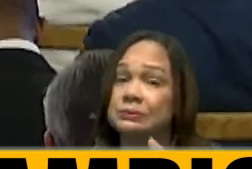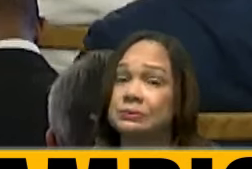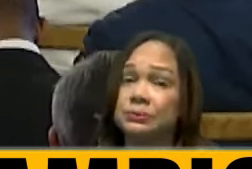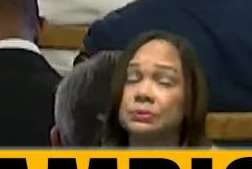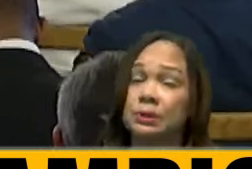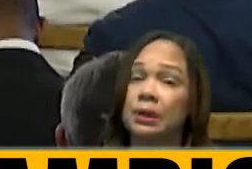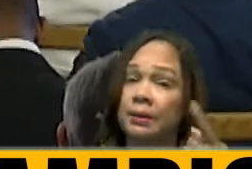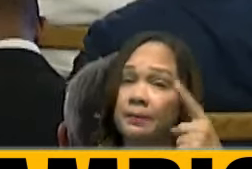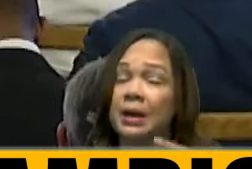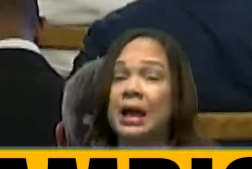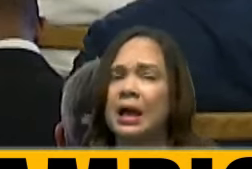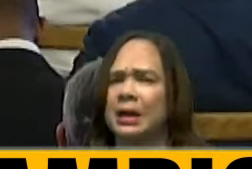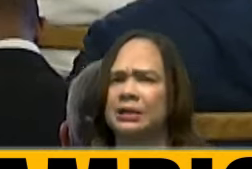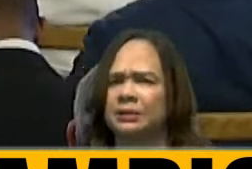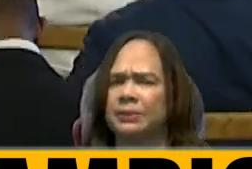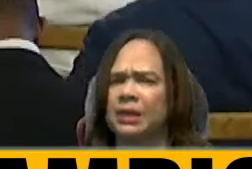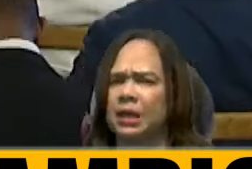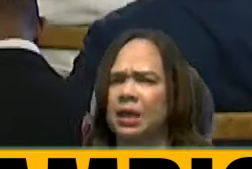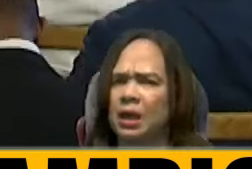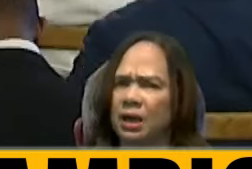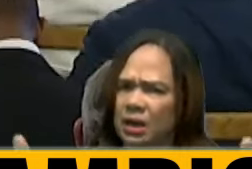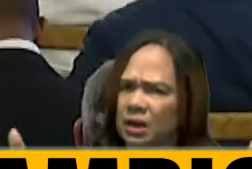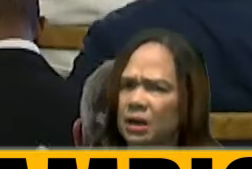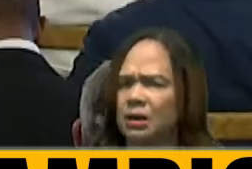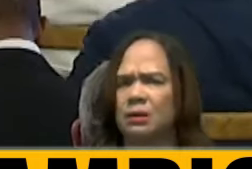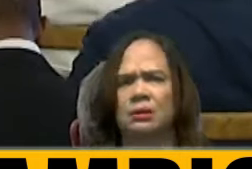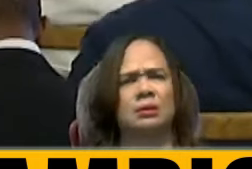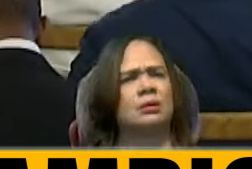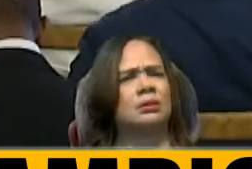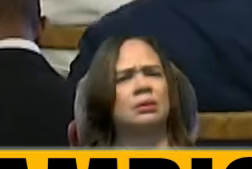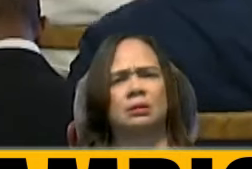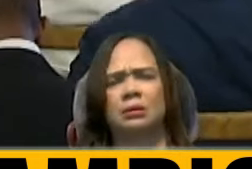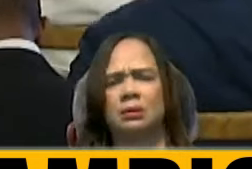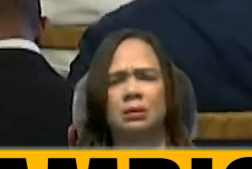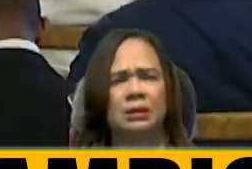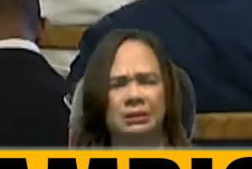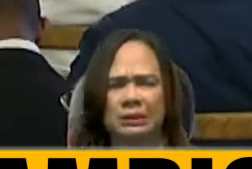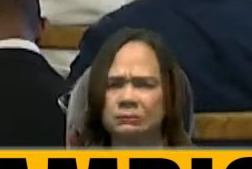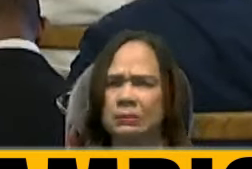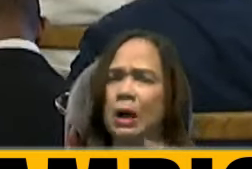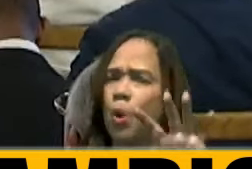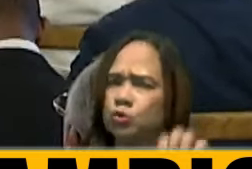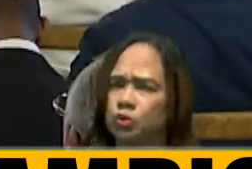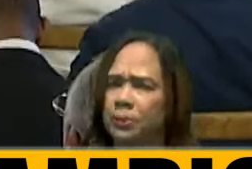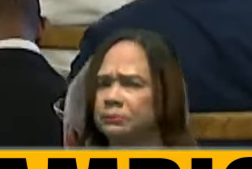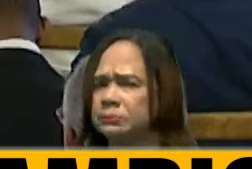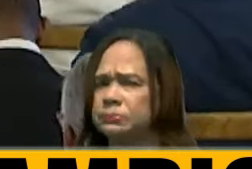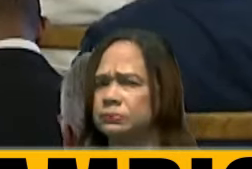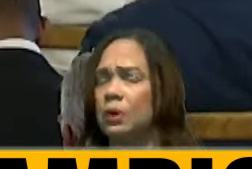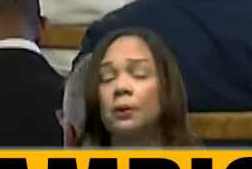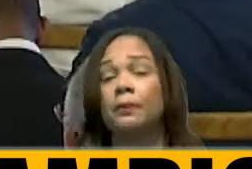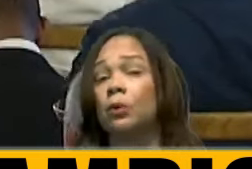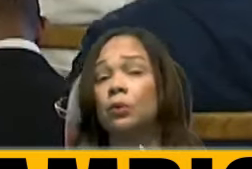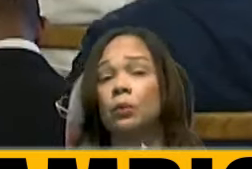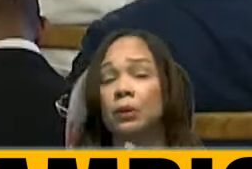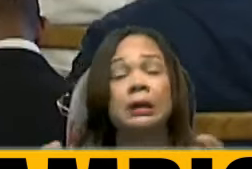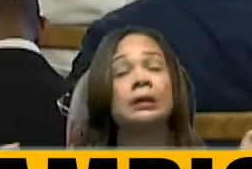destinado a eventos generales se da eh eh ha sido costumbre eh Por ejemplo la